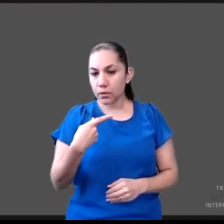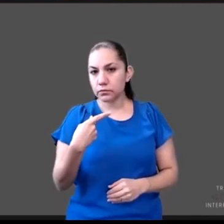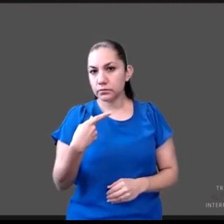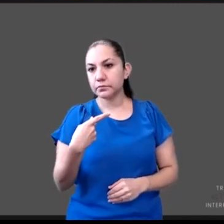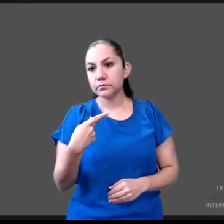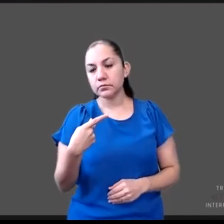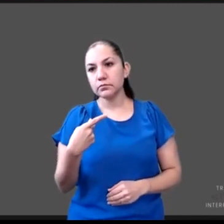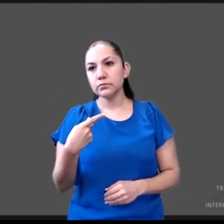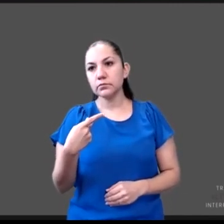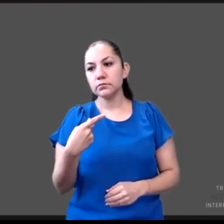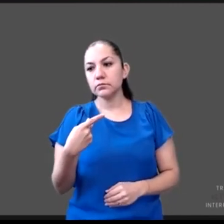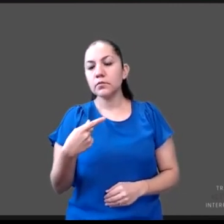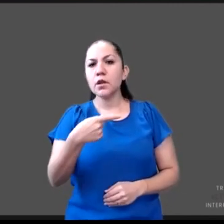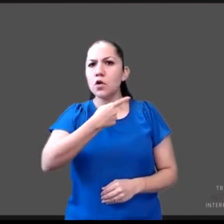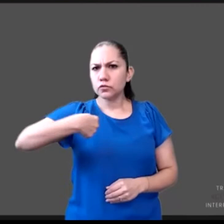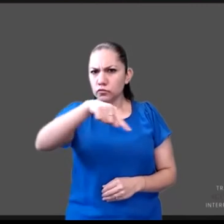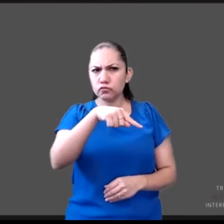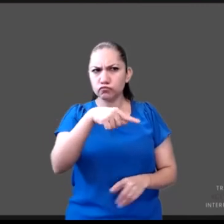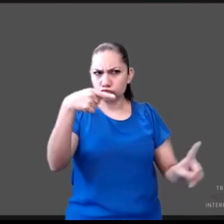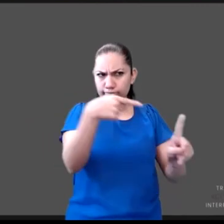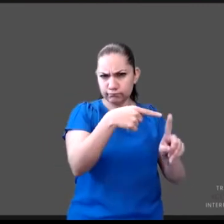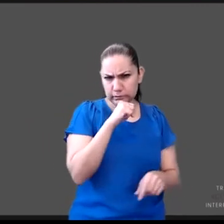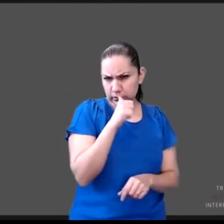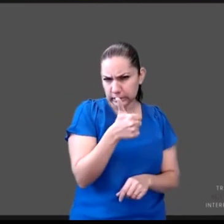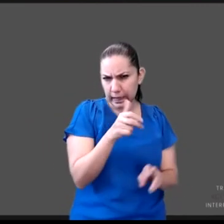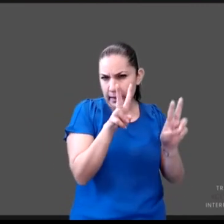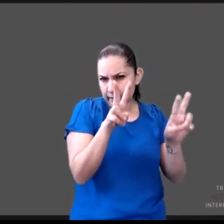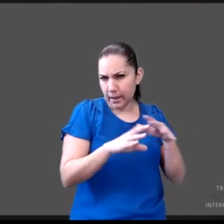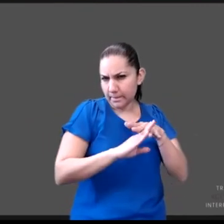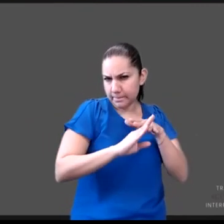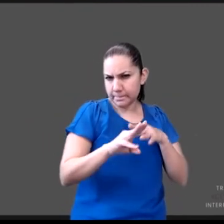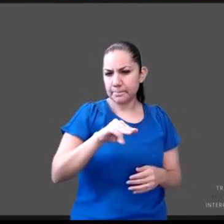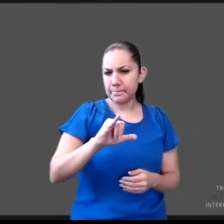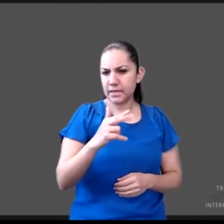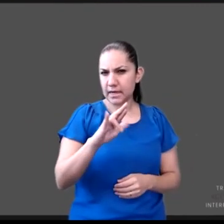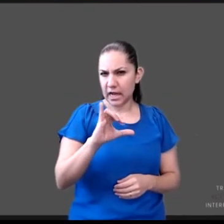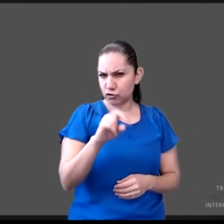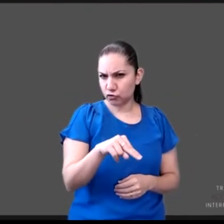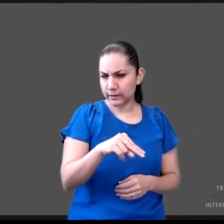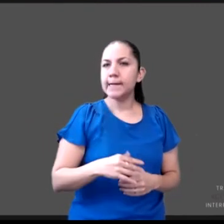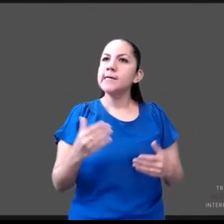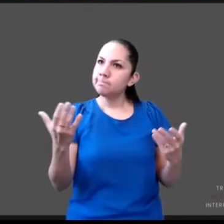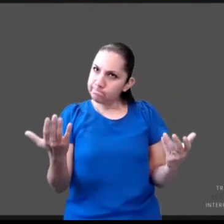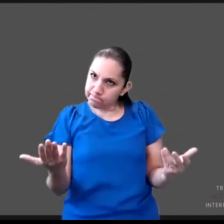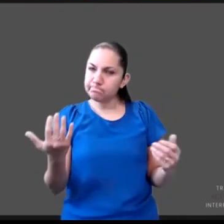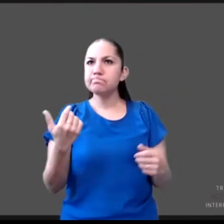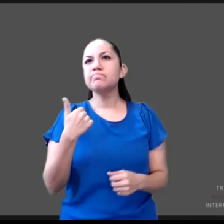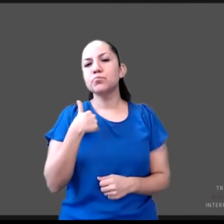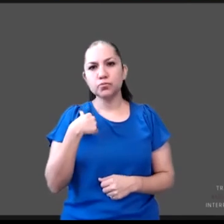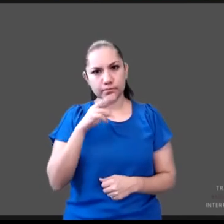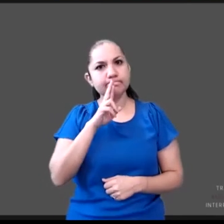no tratamos temas como migración. Y eso me da pie para decir, tuvimos...